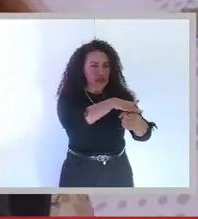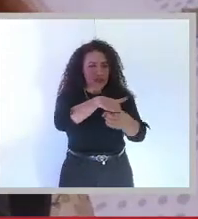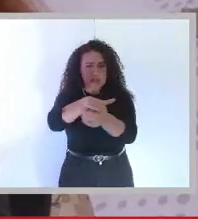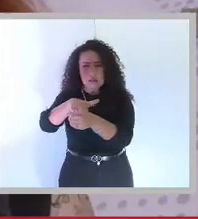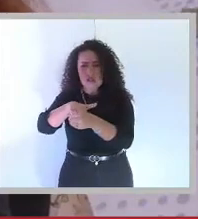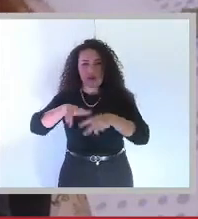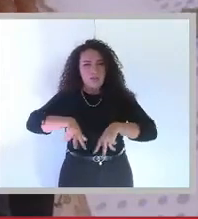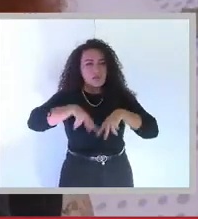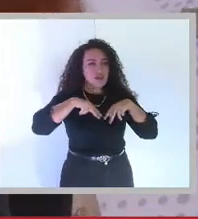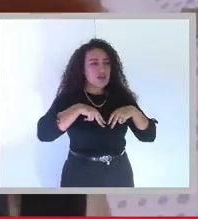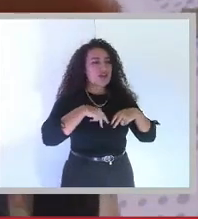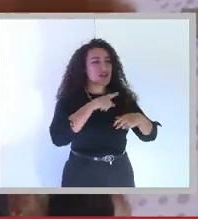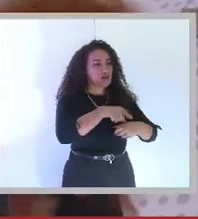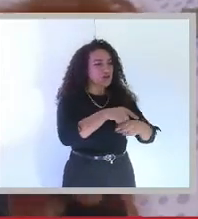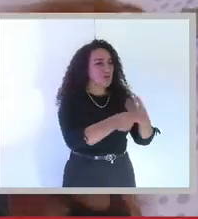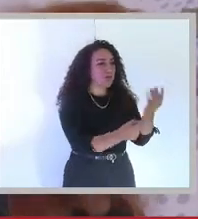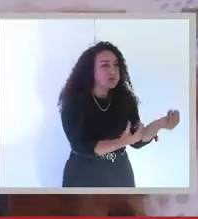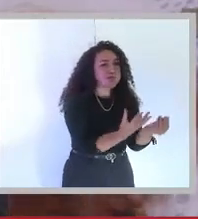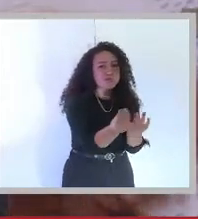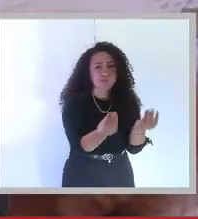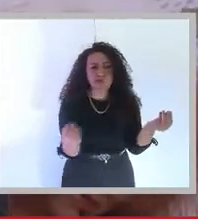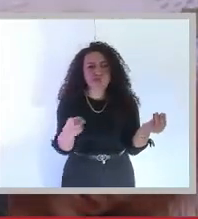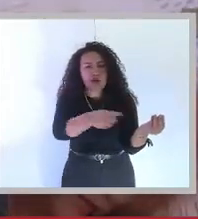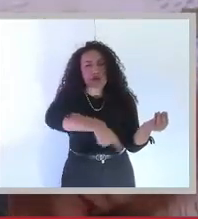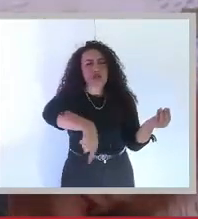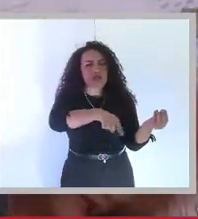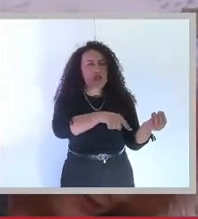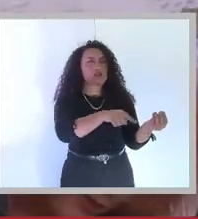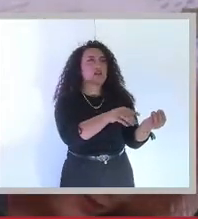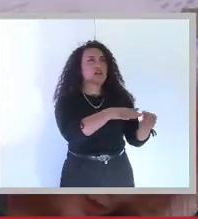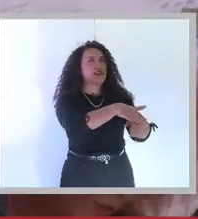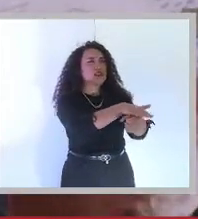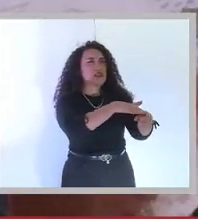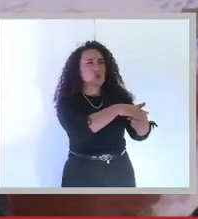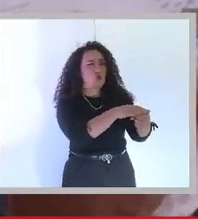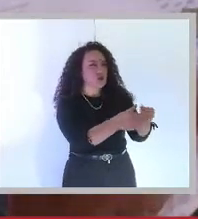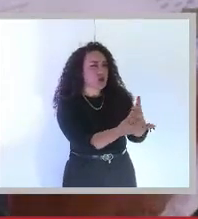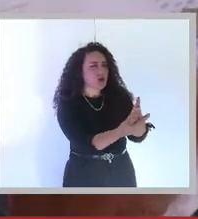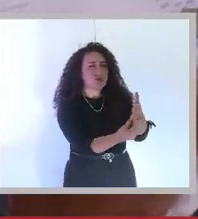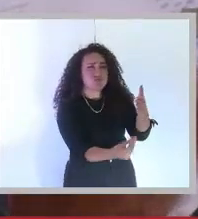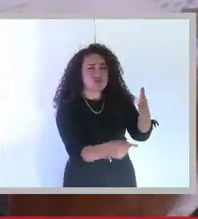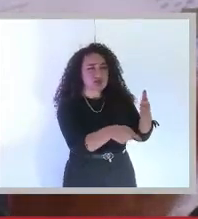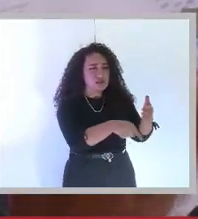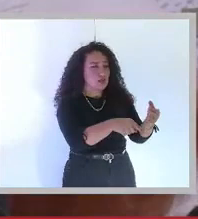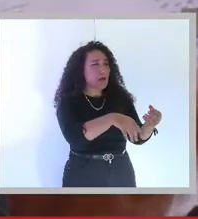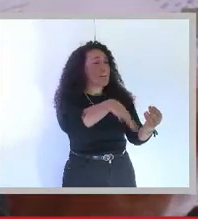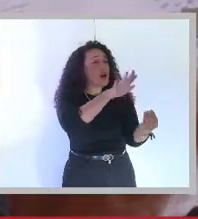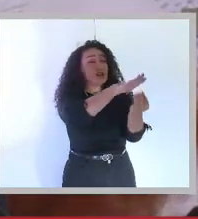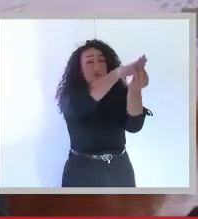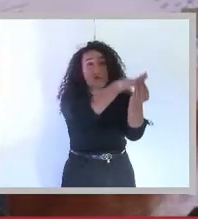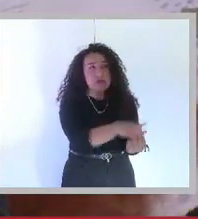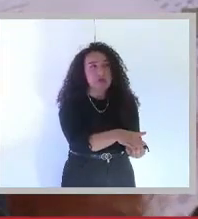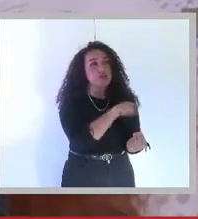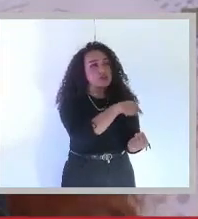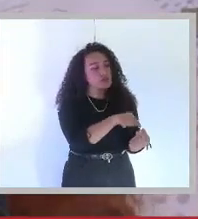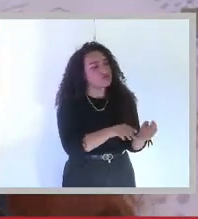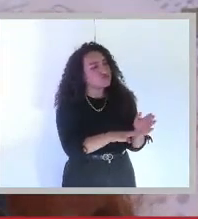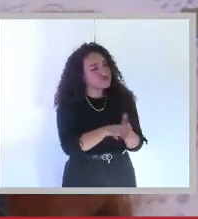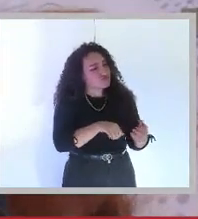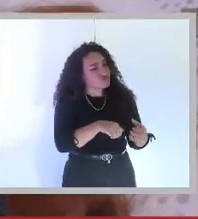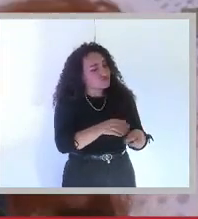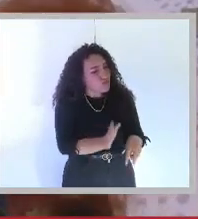de las poblaciones más empobrecidas y discriminadas.